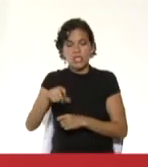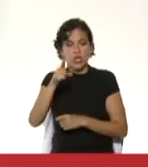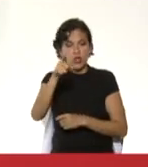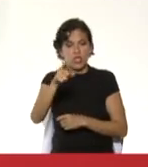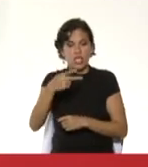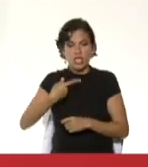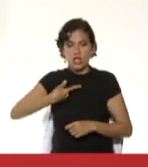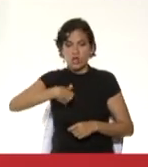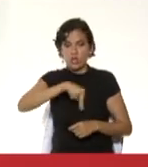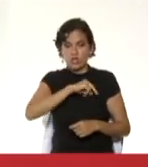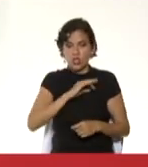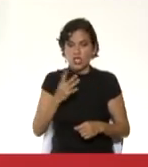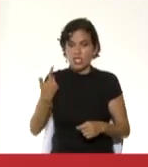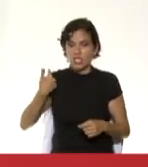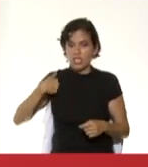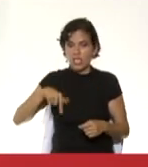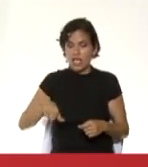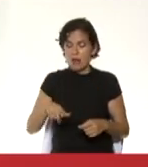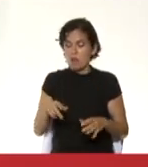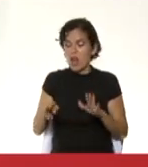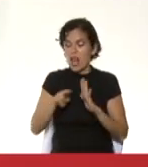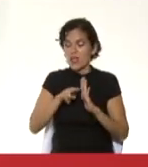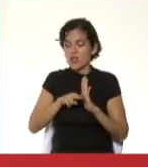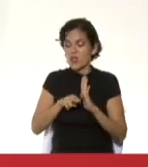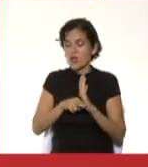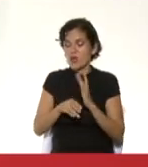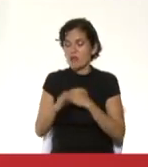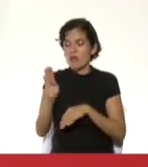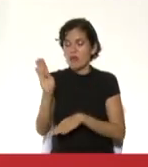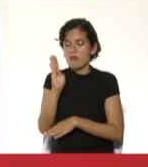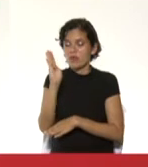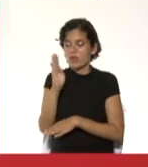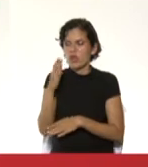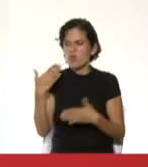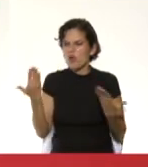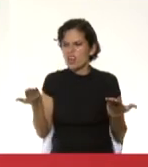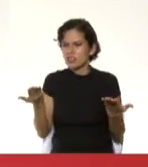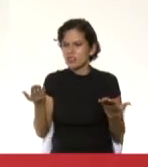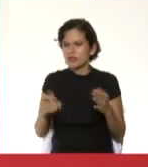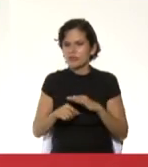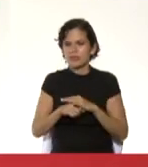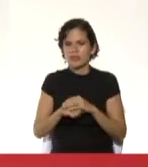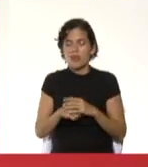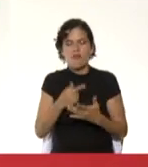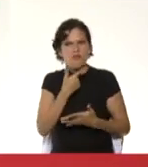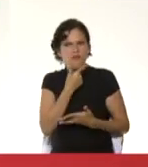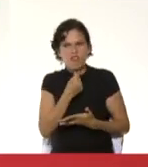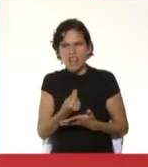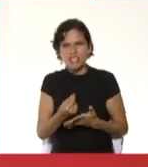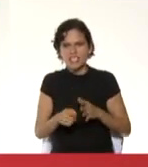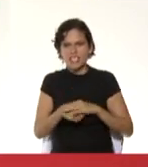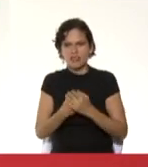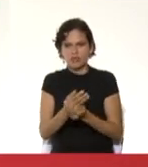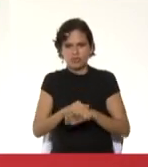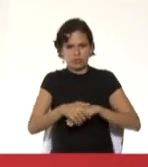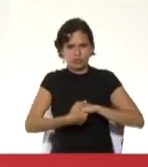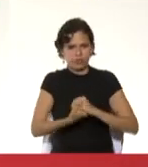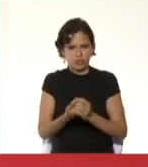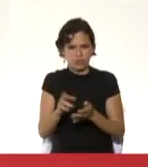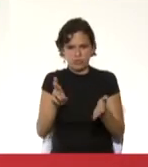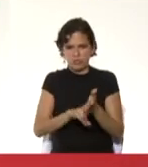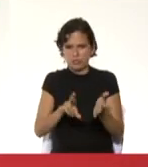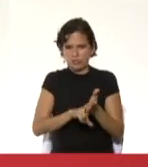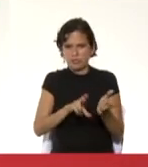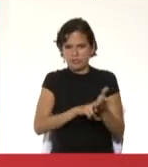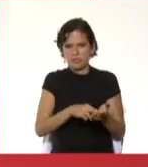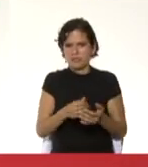y nosotros mantengamos las medidas de bioseguridad. ¿Cuáles son? Muy fácil, lavado frecuente de nuestras manos